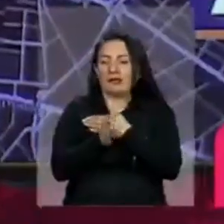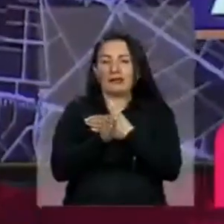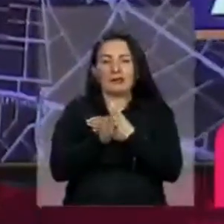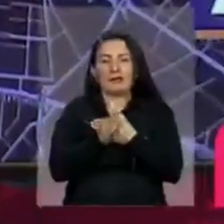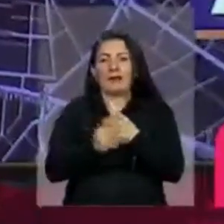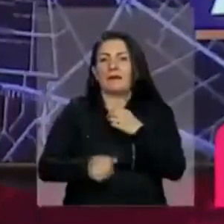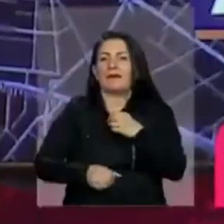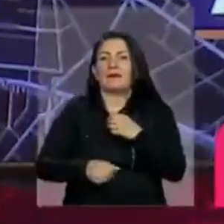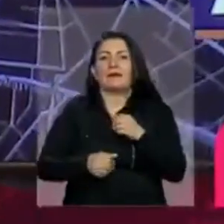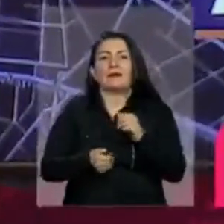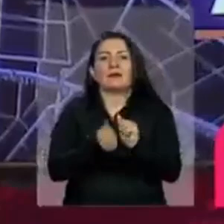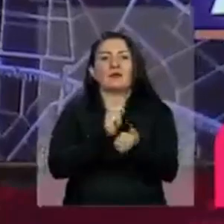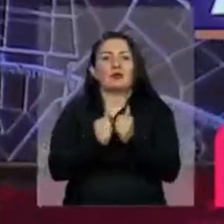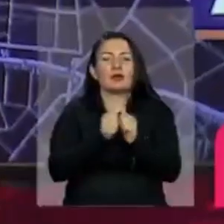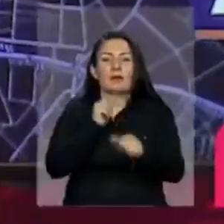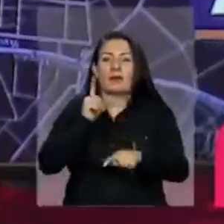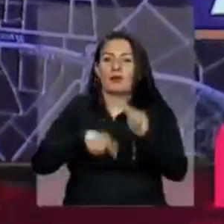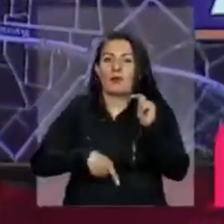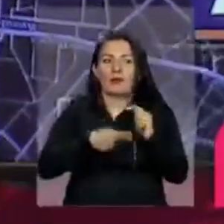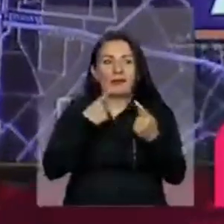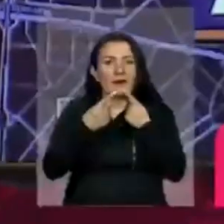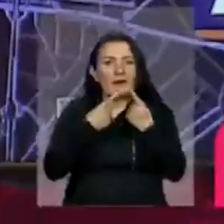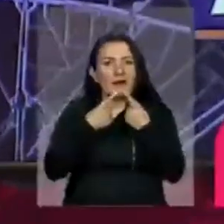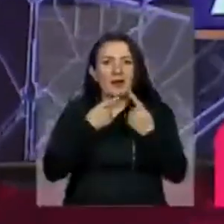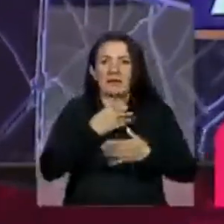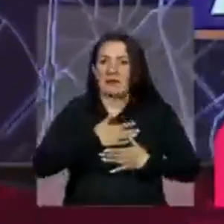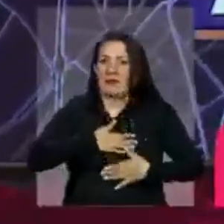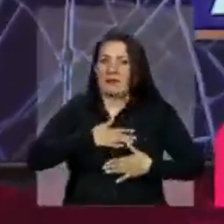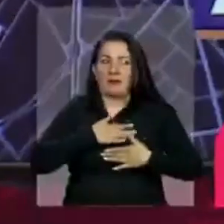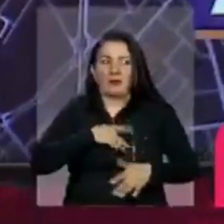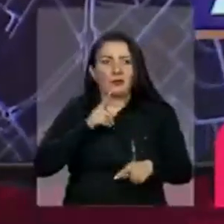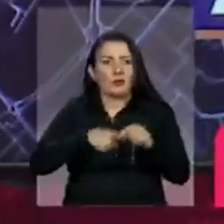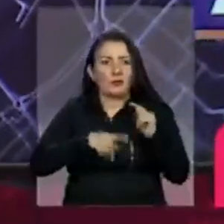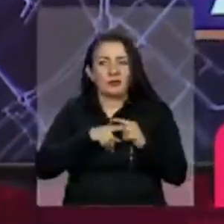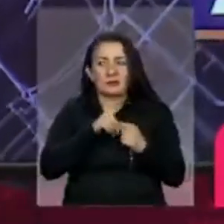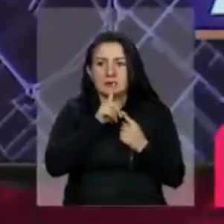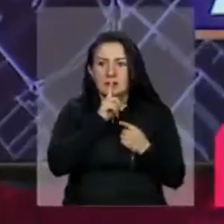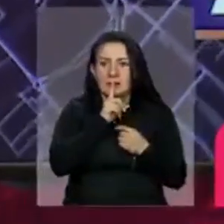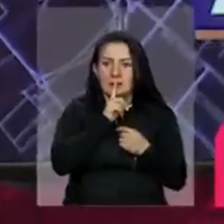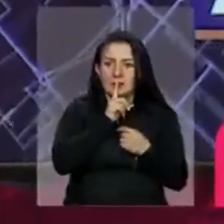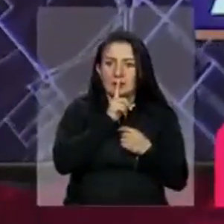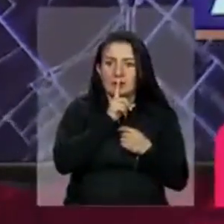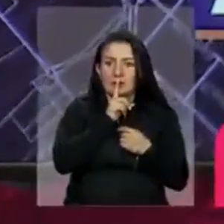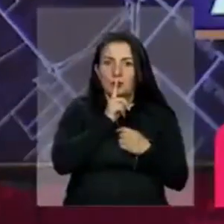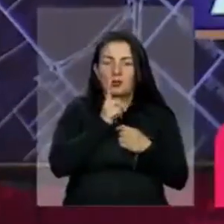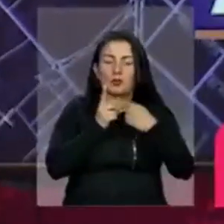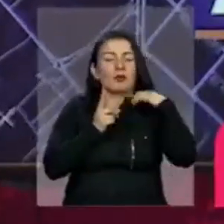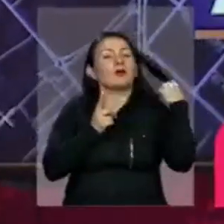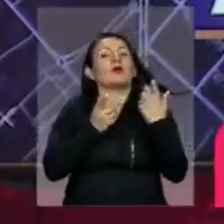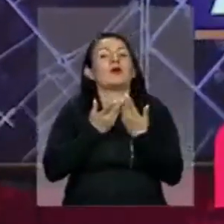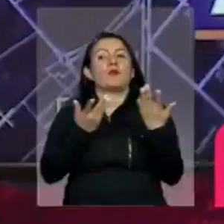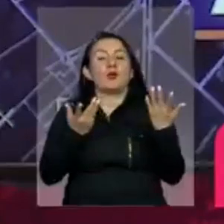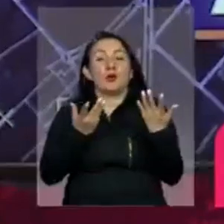las deportistas no pueden hablar con tranquilidad. Todavía hay mucho silencio, todavía hay mucho